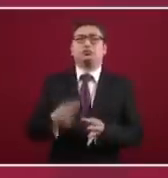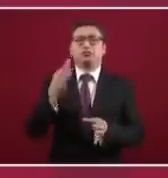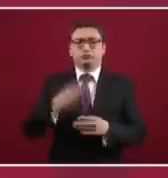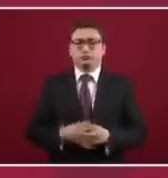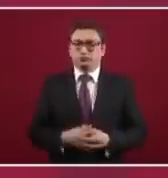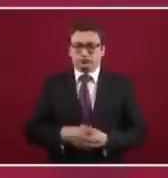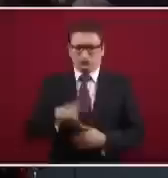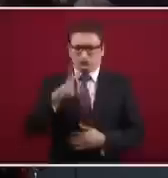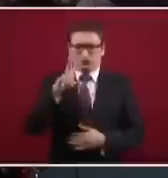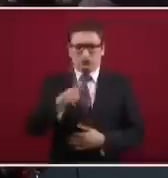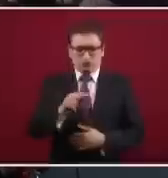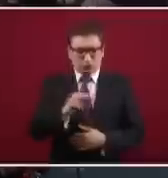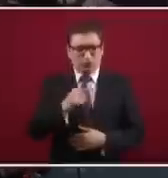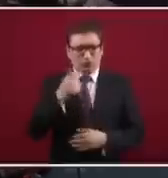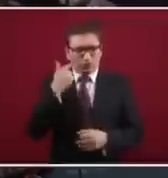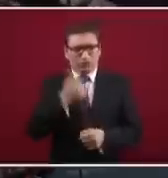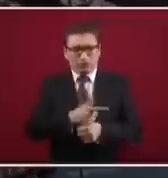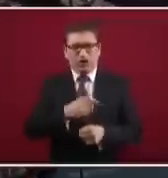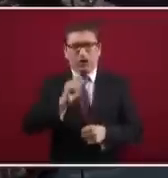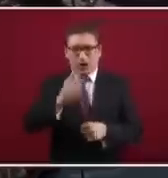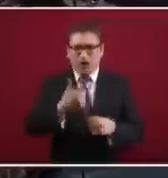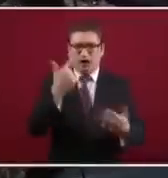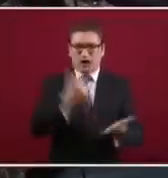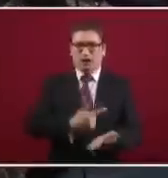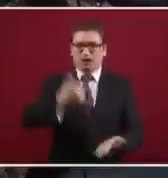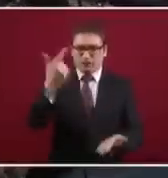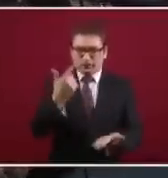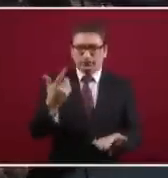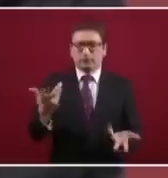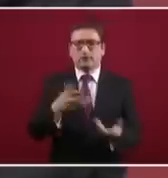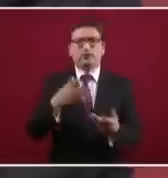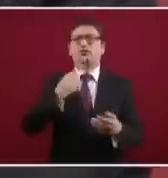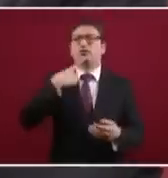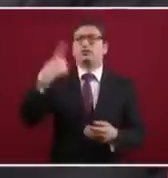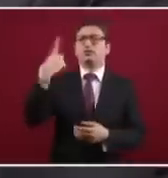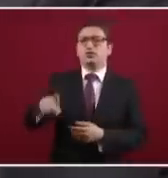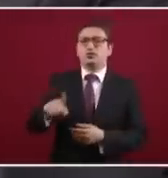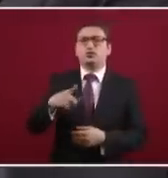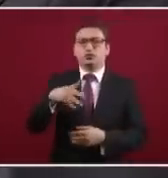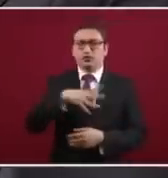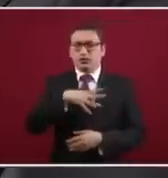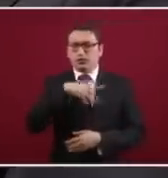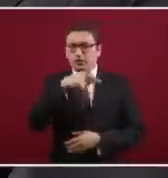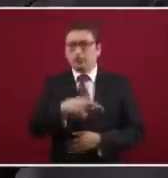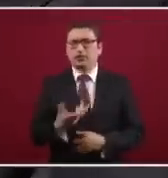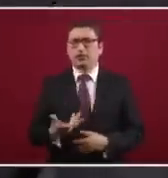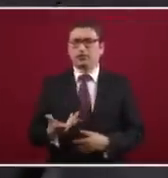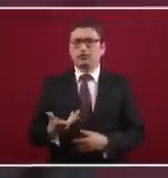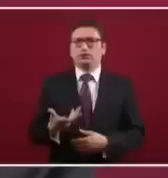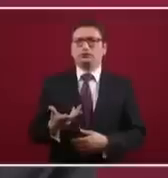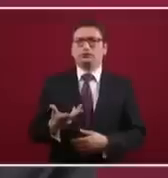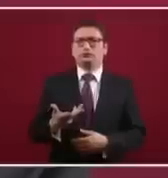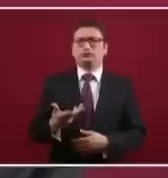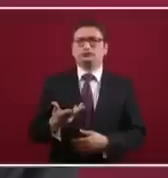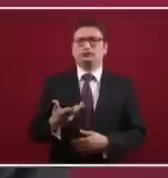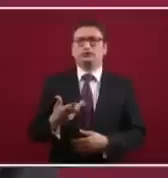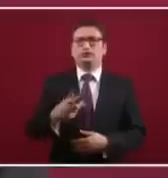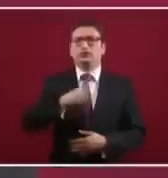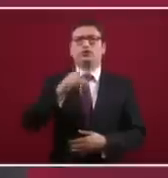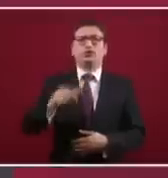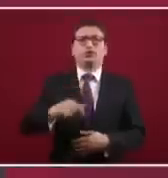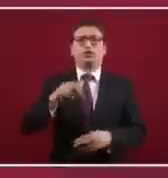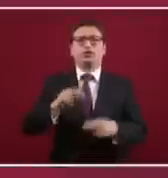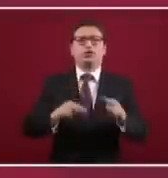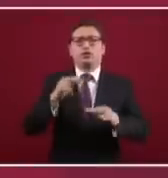No, si hay un caso grave, hay una denuncia y elevan